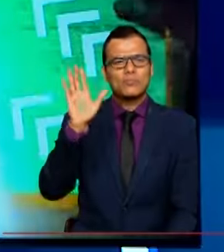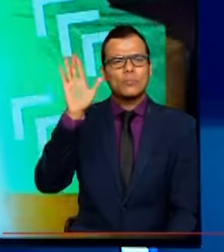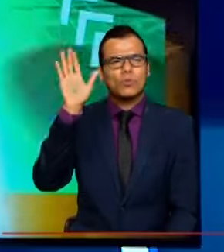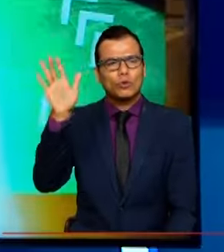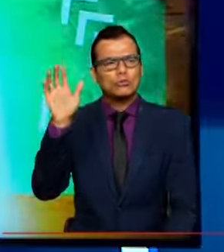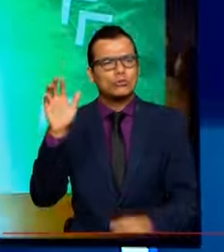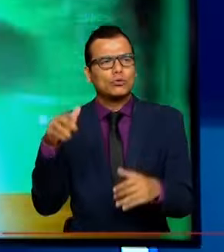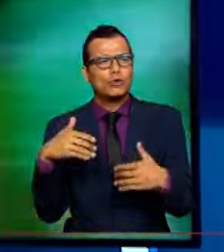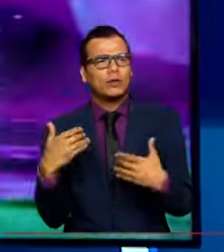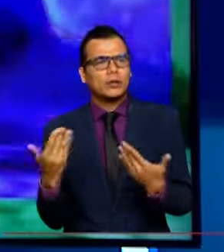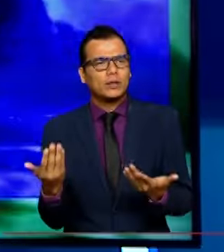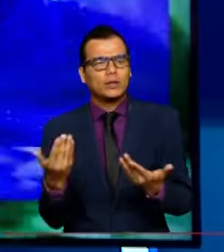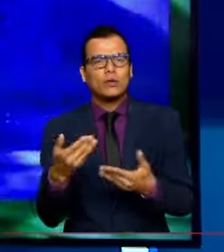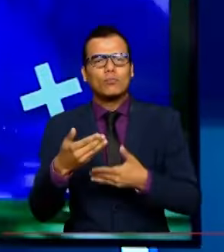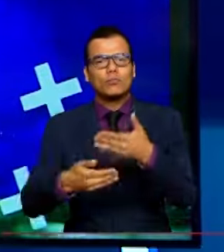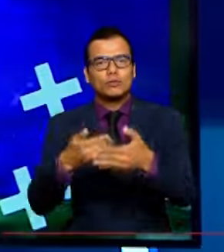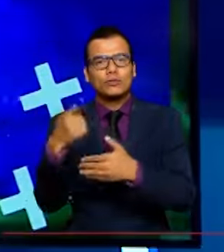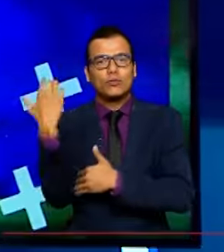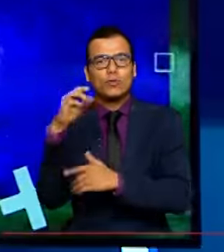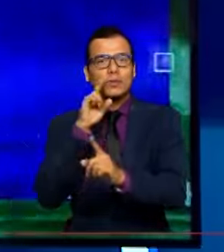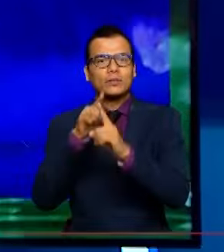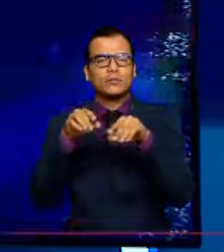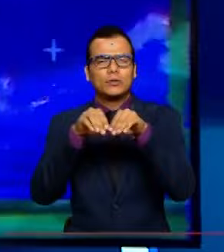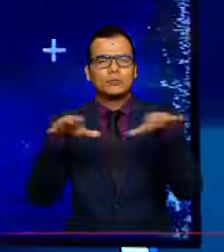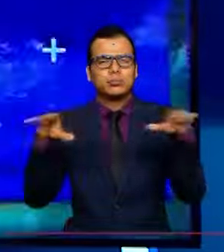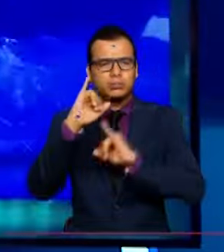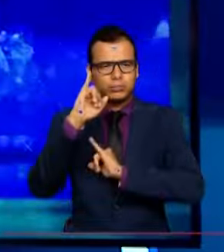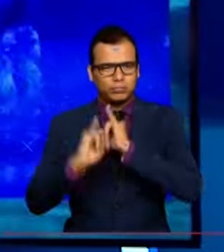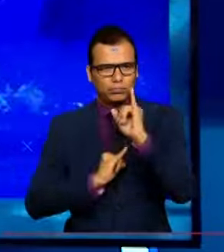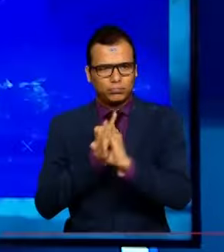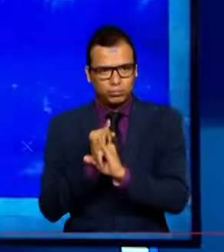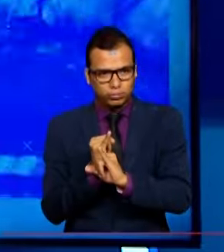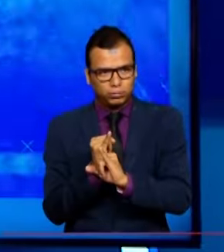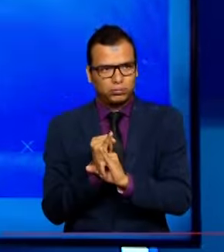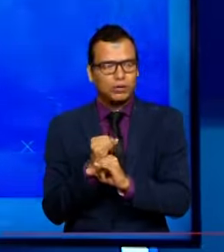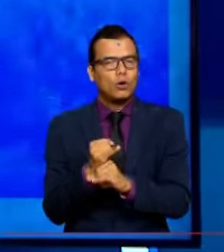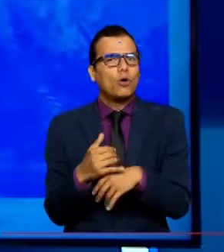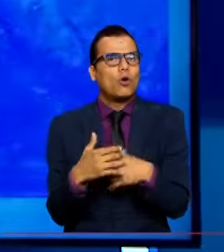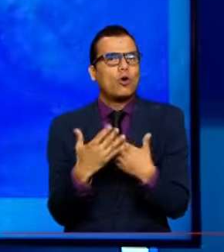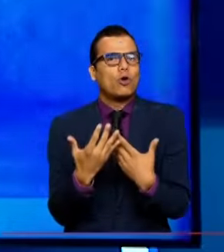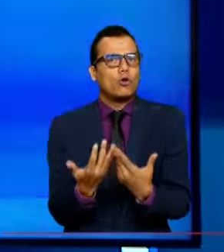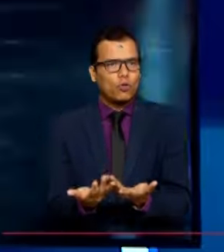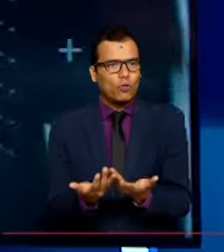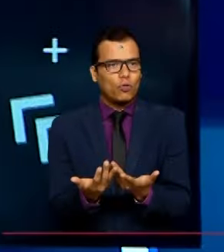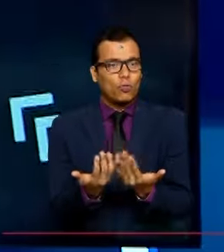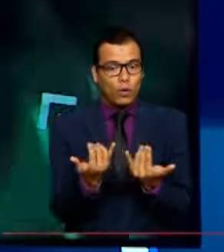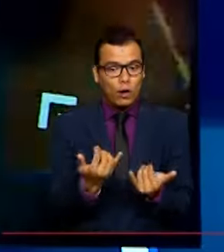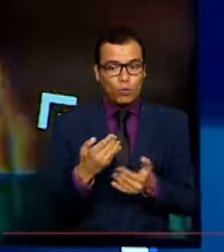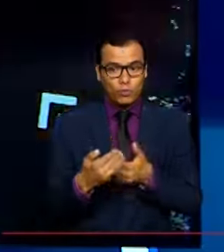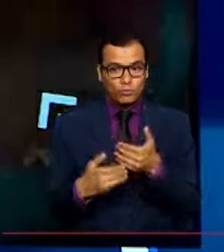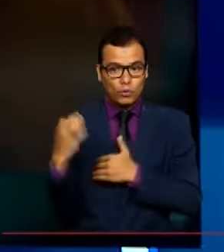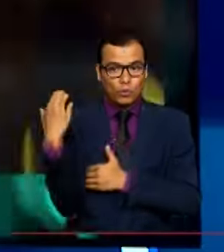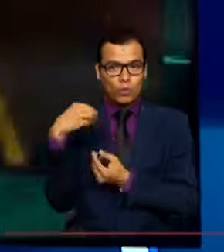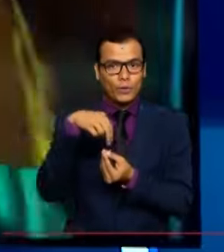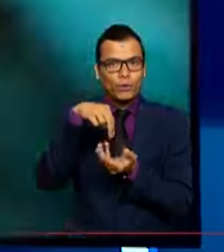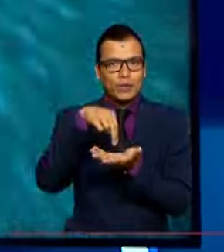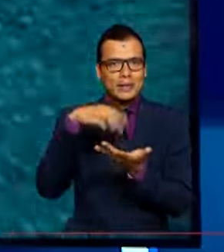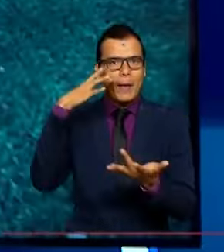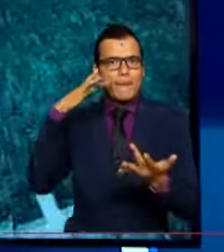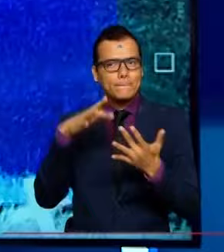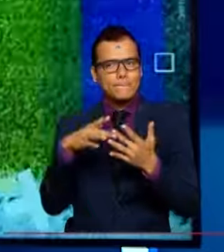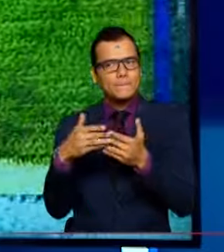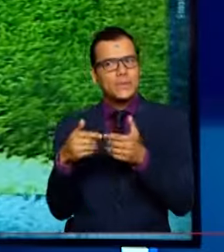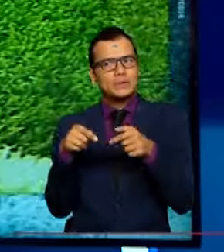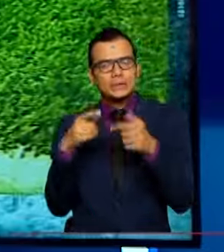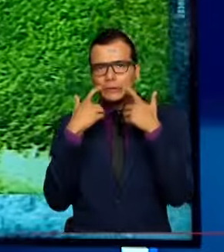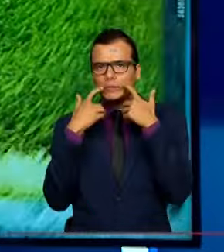todo lo que es la parte internacional de la Selección Colombia, el contexto de lo crucial en el equipo nacional. Habló,